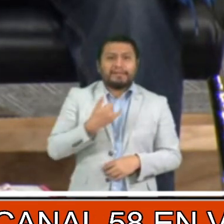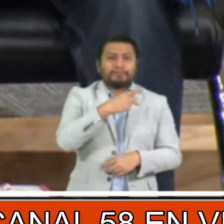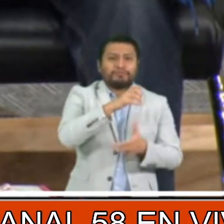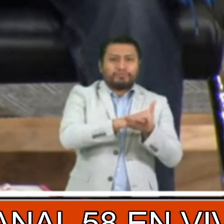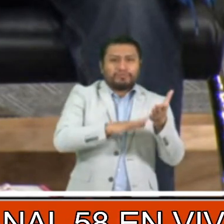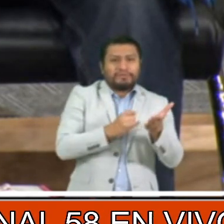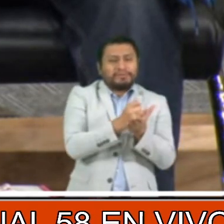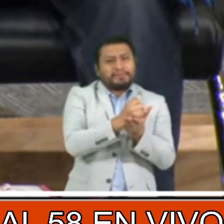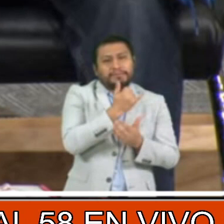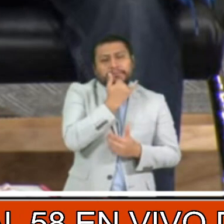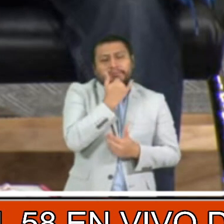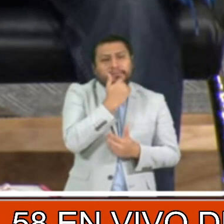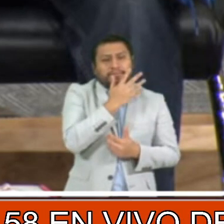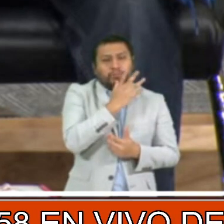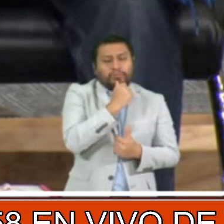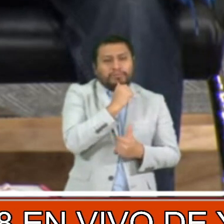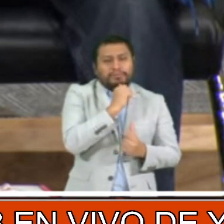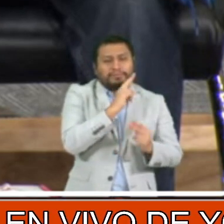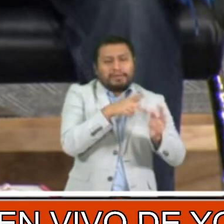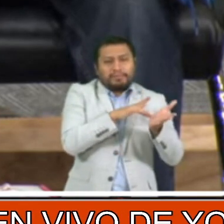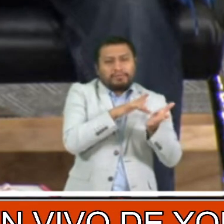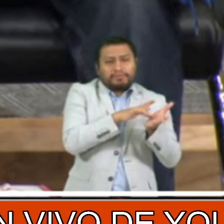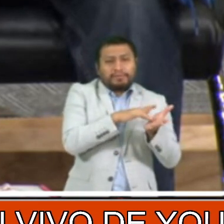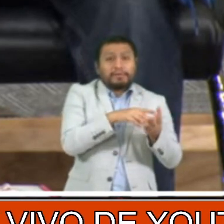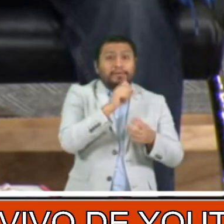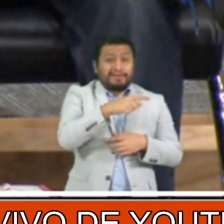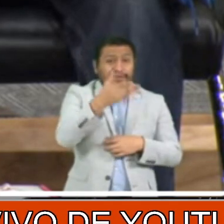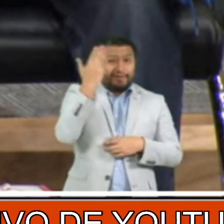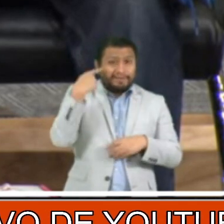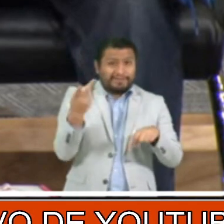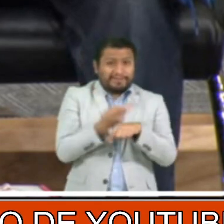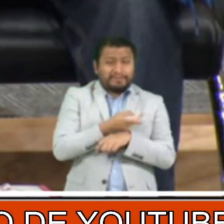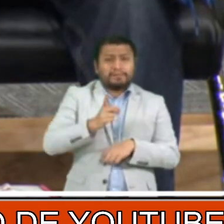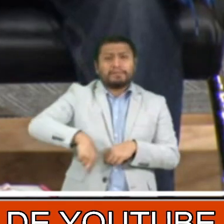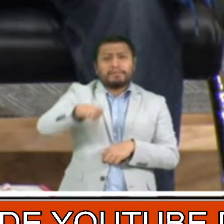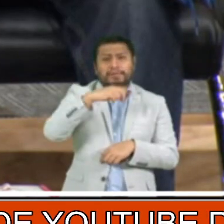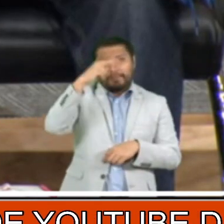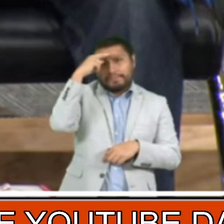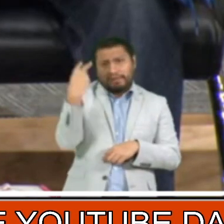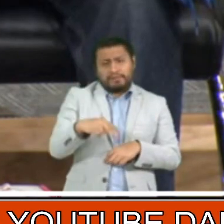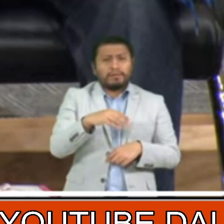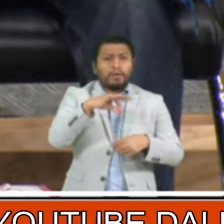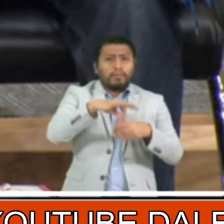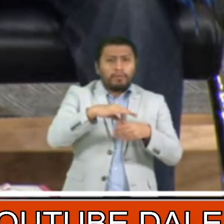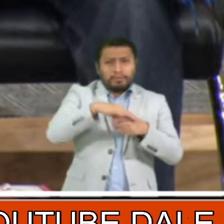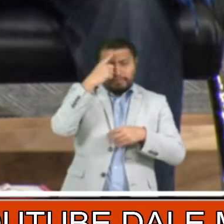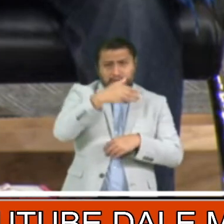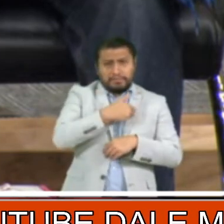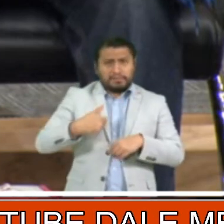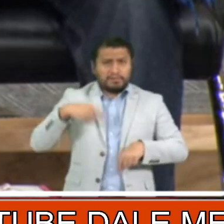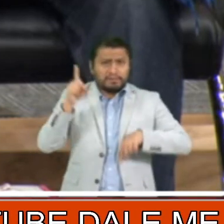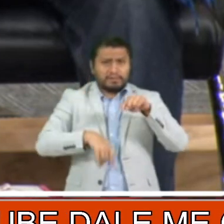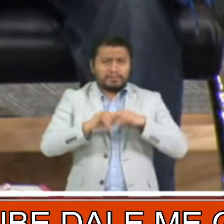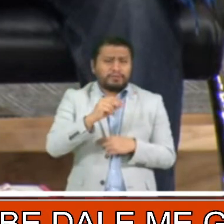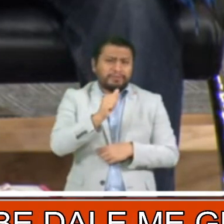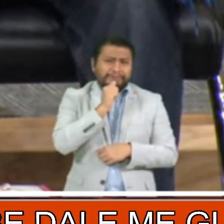Marta Sagún. En ese entonces, las y los mexicanos no teníamos este derecho a la revocación de mandato y por